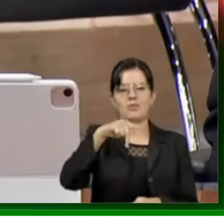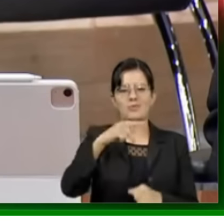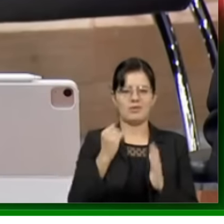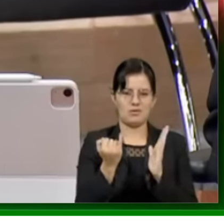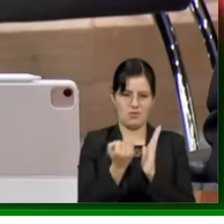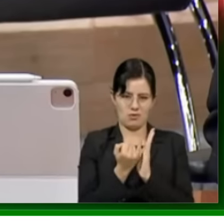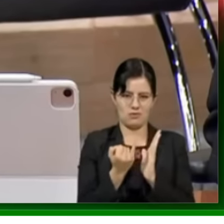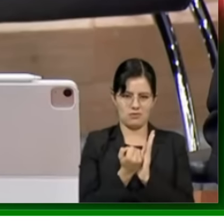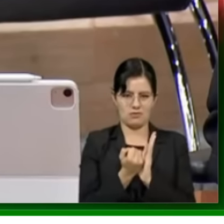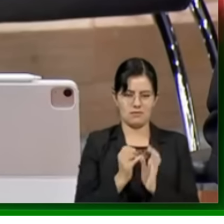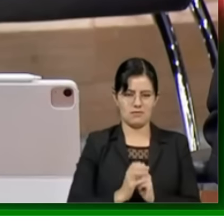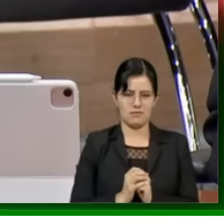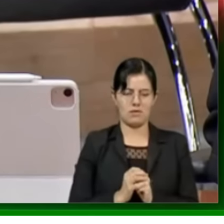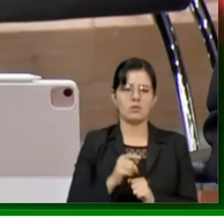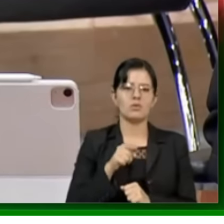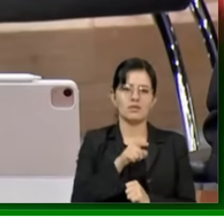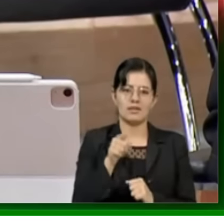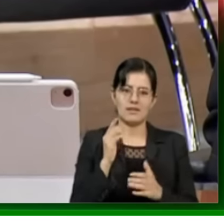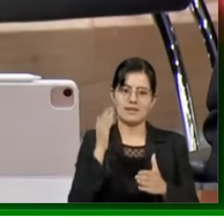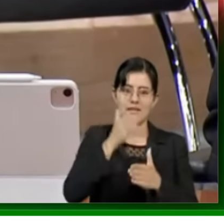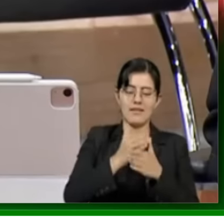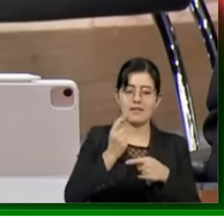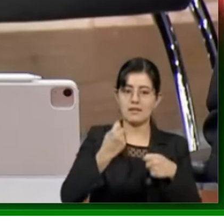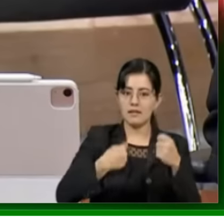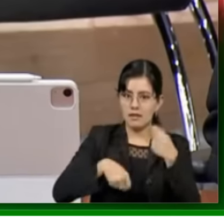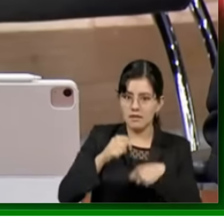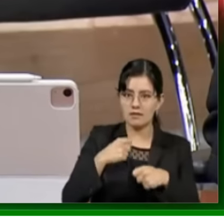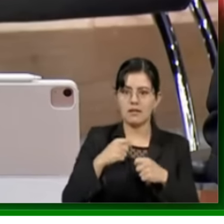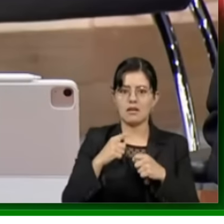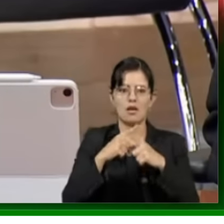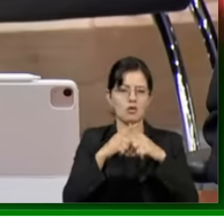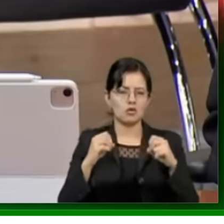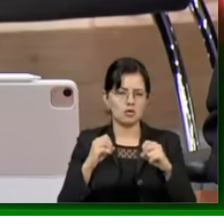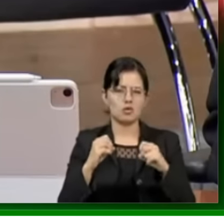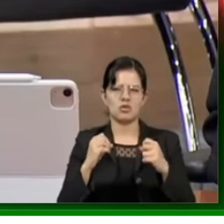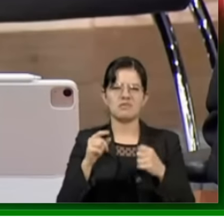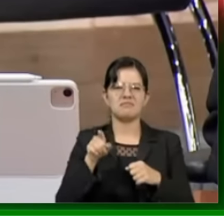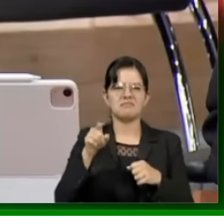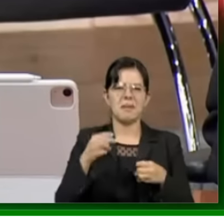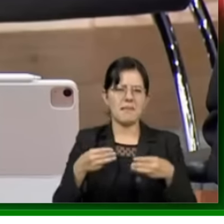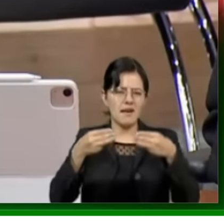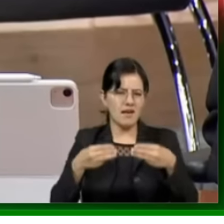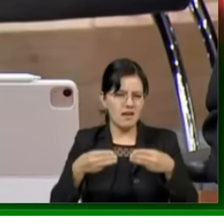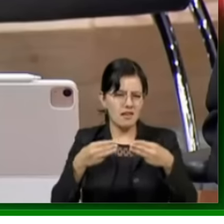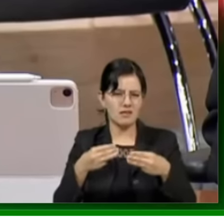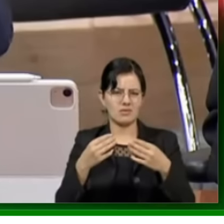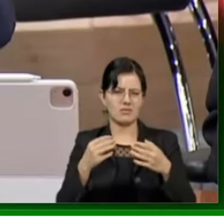impuestos cada que van a la tienda al oxo al supermercado